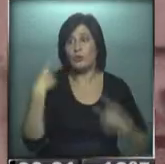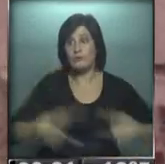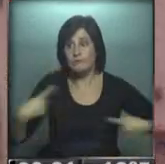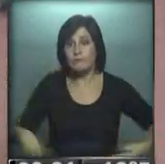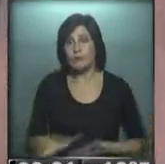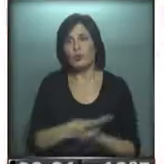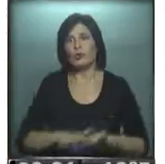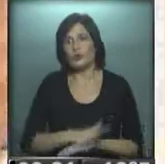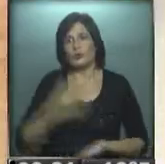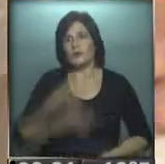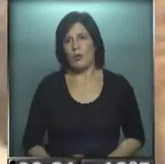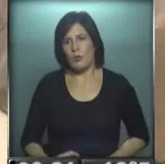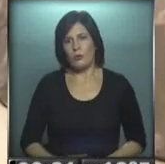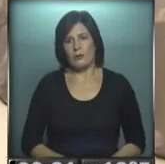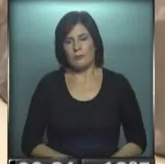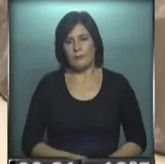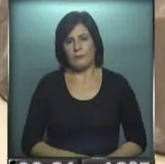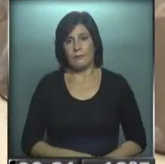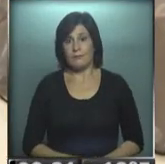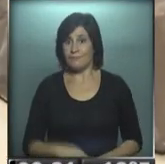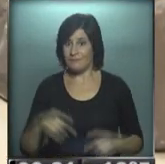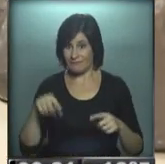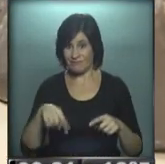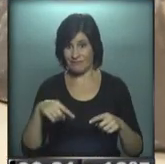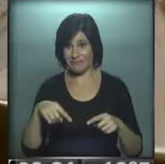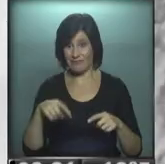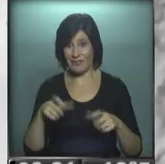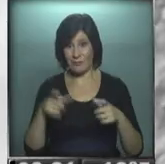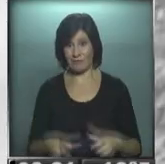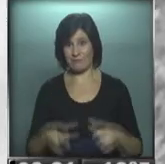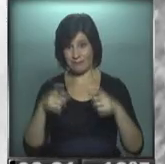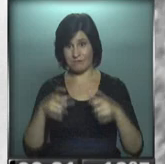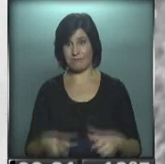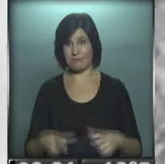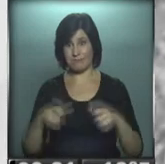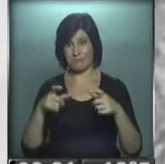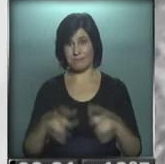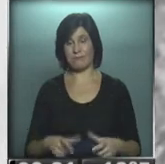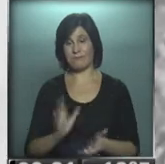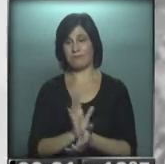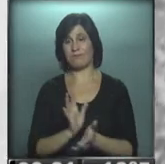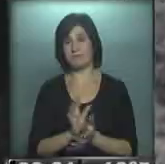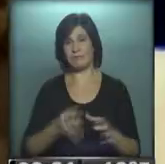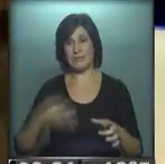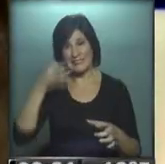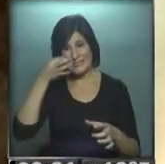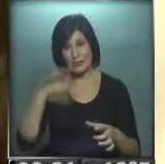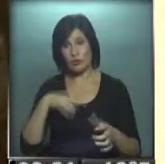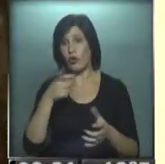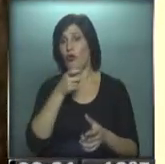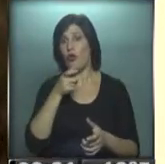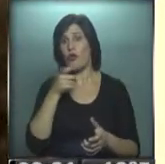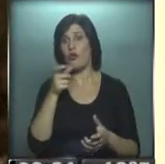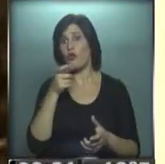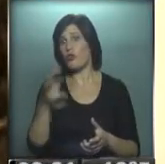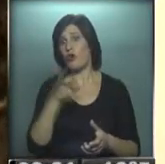Argentina. Y esto en particular es lo que se llama un testigo corona. Es un trozo de la roca que obtuvimos a 2.000 o